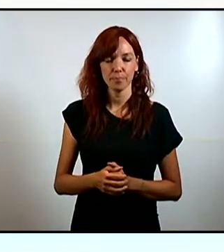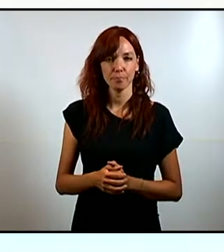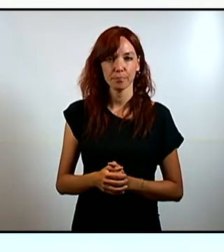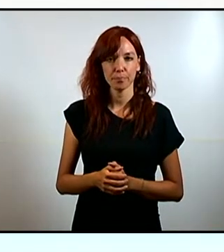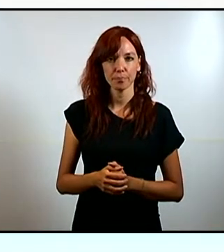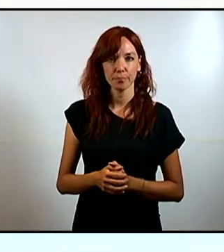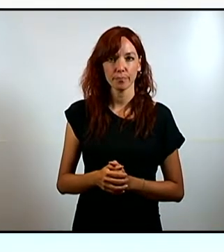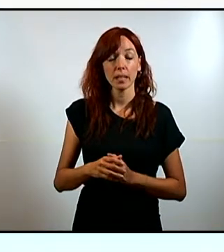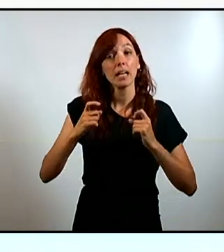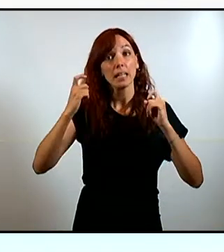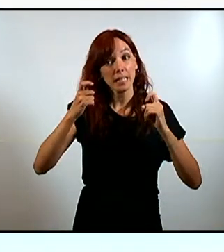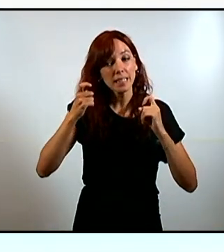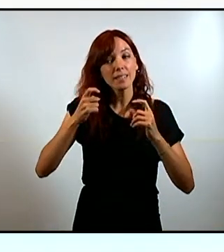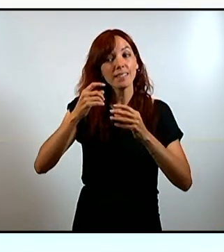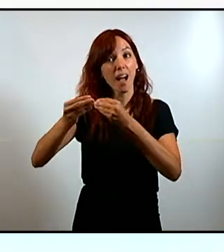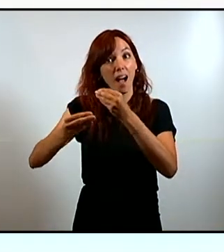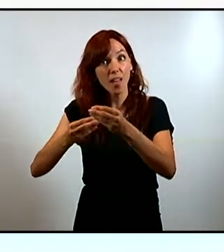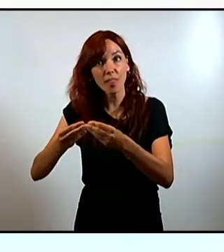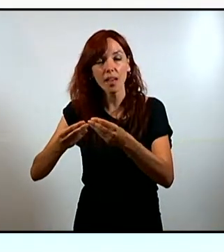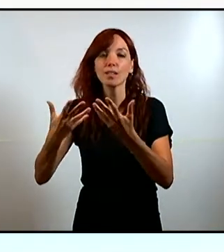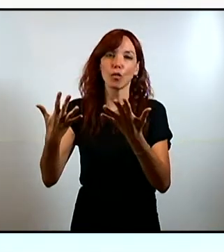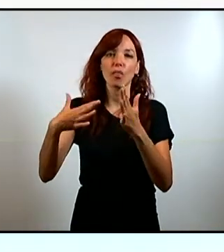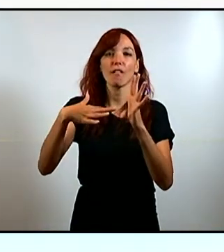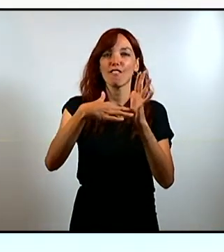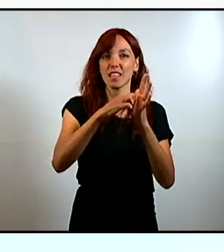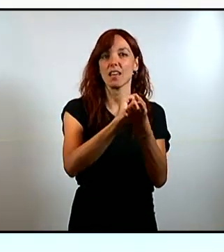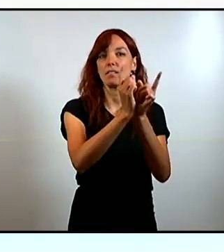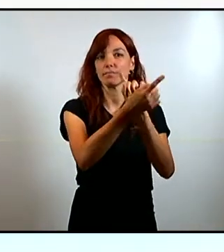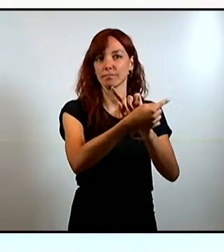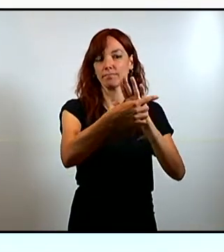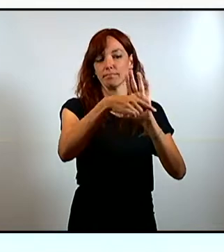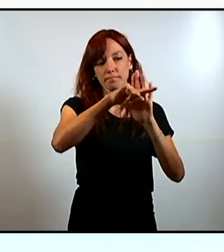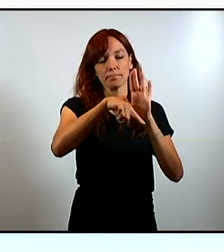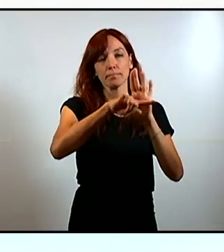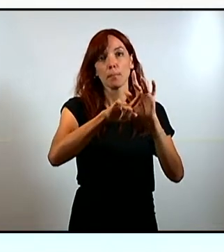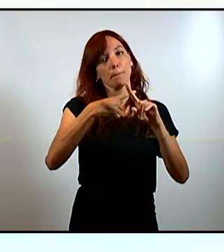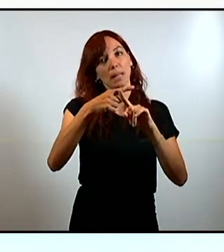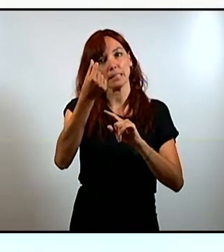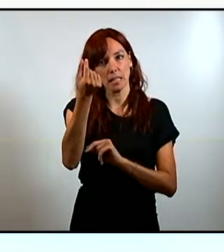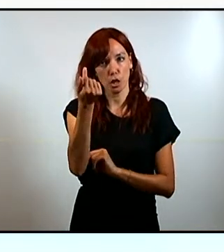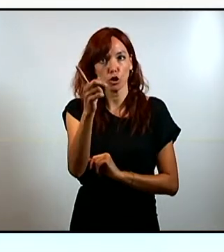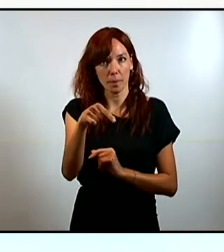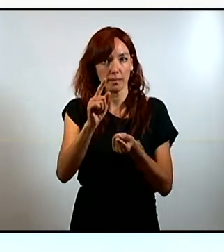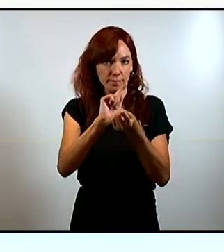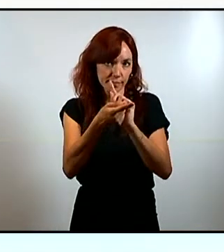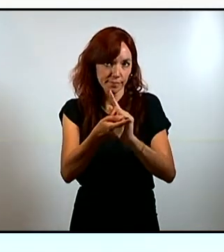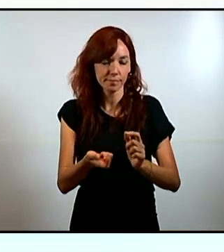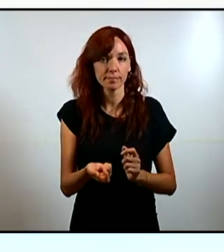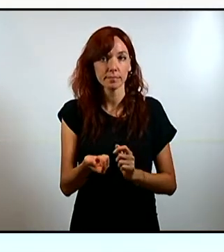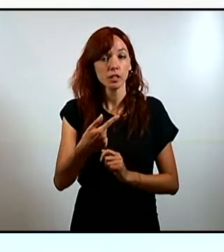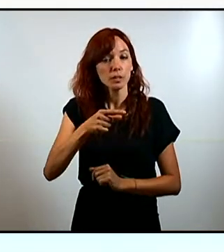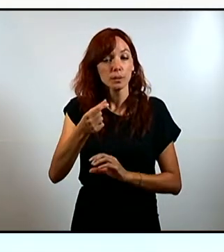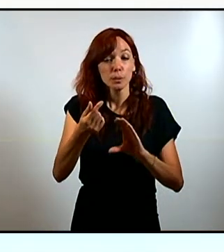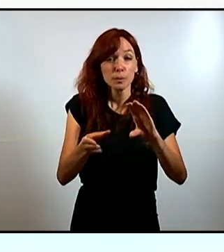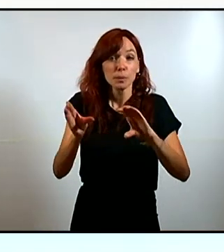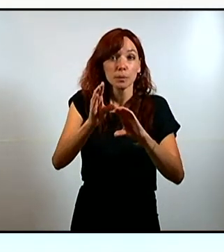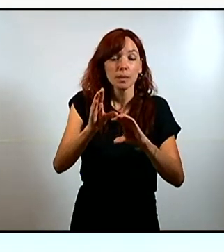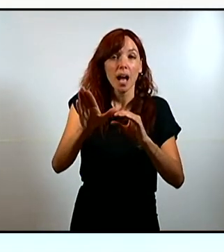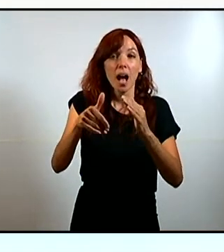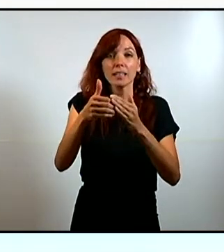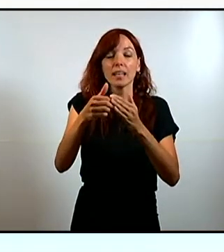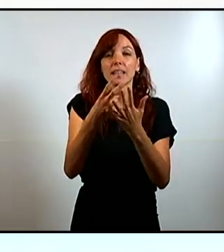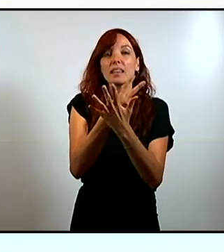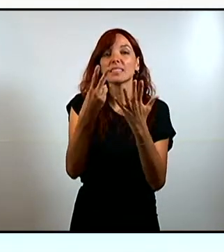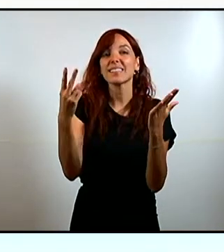Para poderlo ejecutar hemos tenido que cambiar fechas, hemos tenido que cambiar importes, ¿no? Nosotros elevamos el importe a